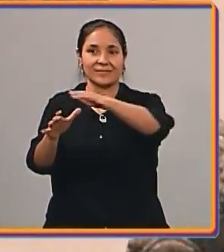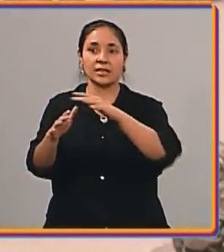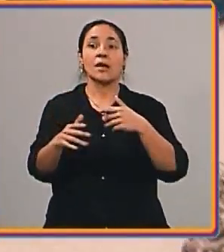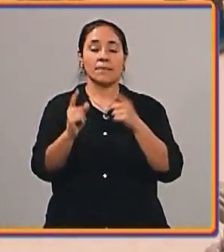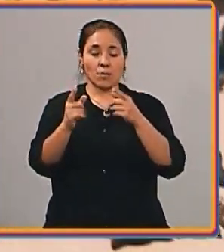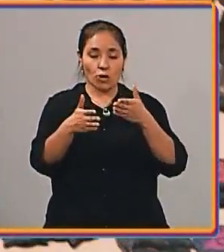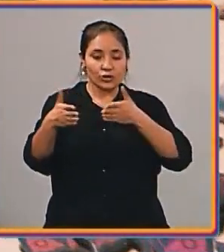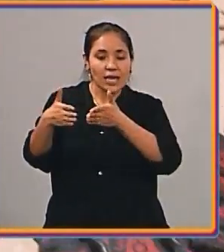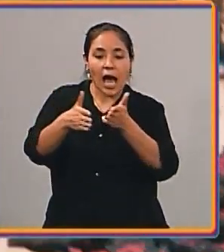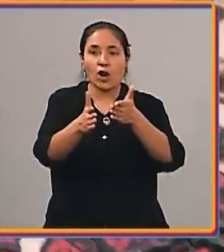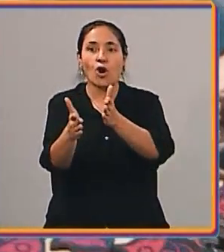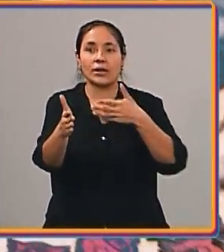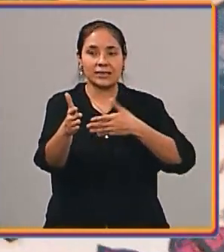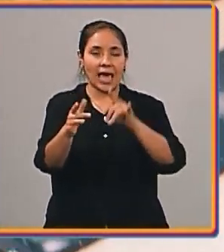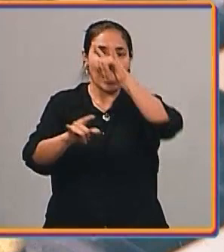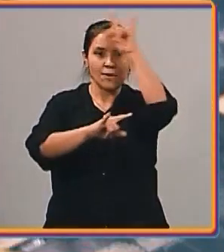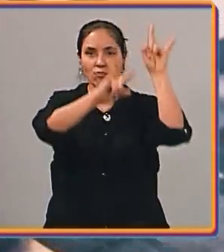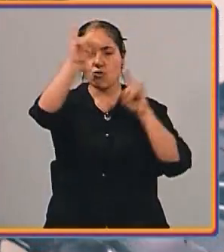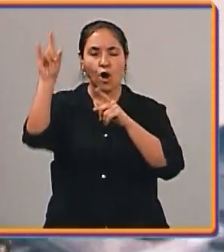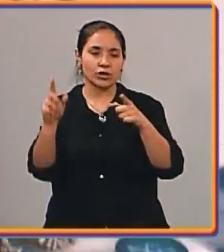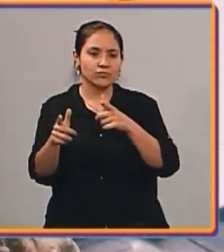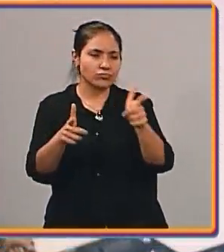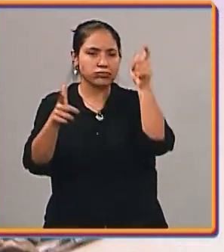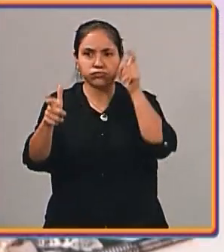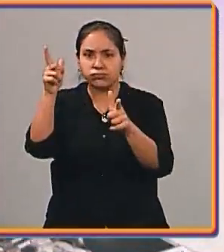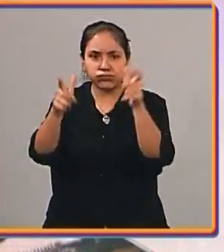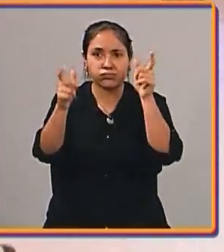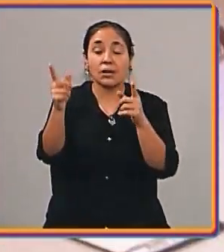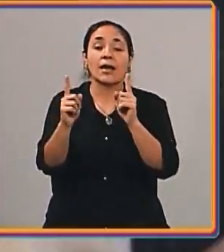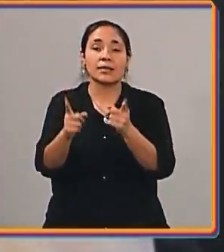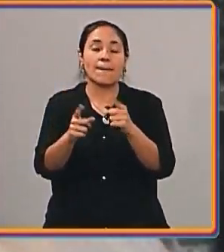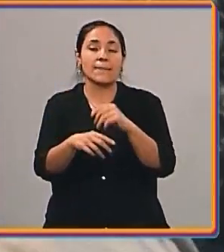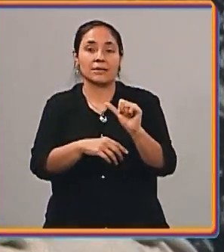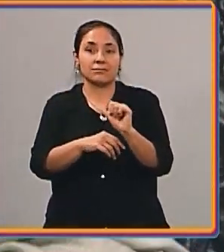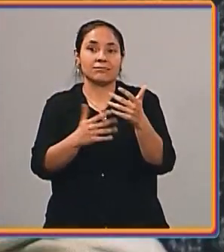abriéndose paso entre los salones y pasillos, eliminando demonios y cumpliendo misiones.